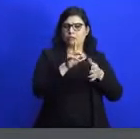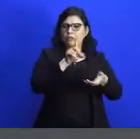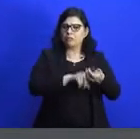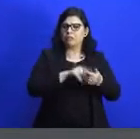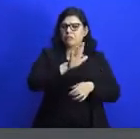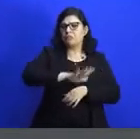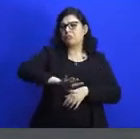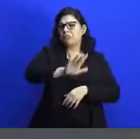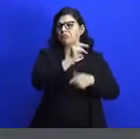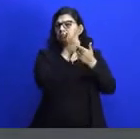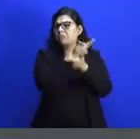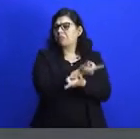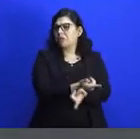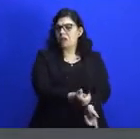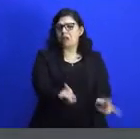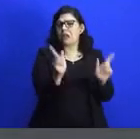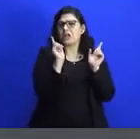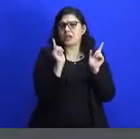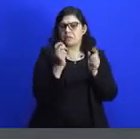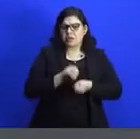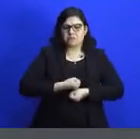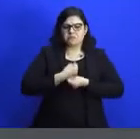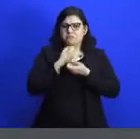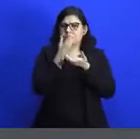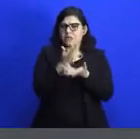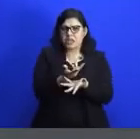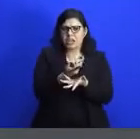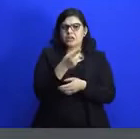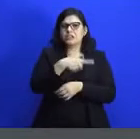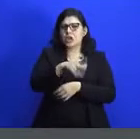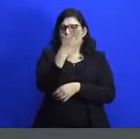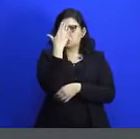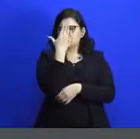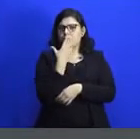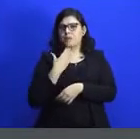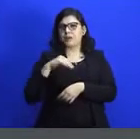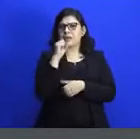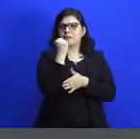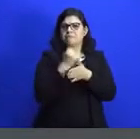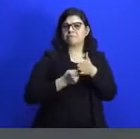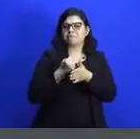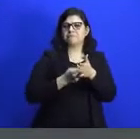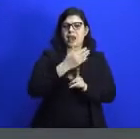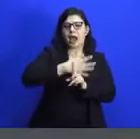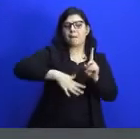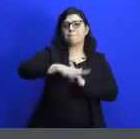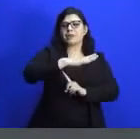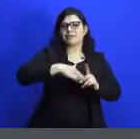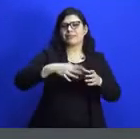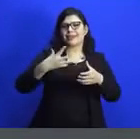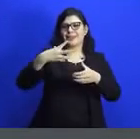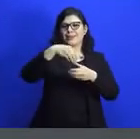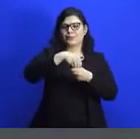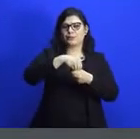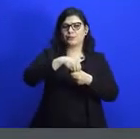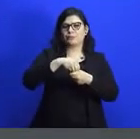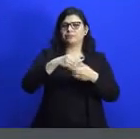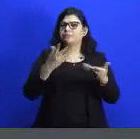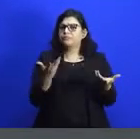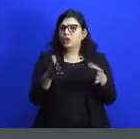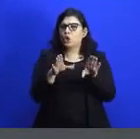desenvuelvan de manera auténtica y puedan desarrollar su máximo potencial en un ambiente inclusivo. Para